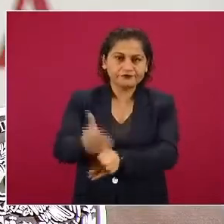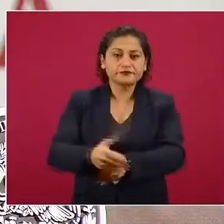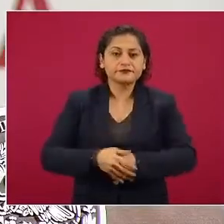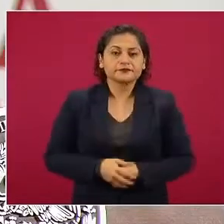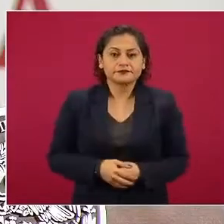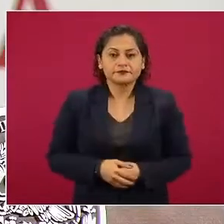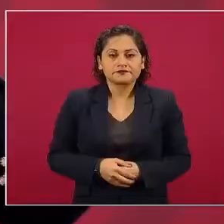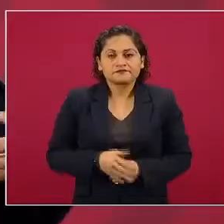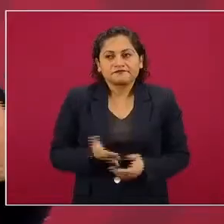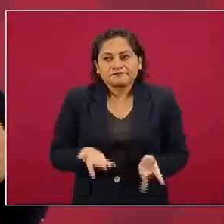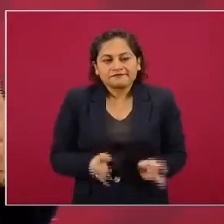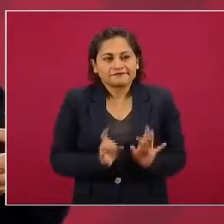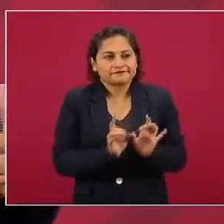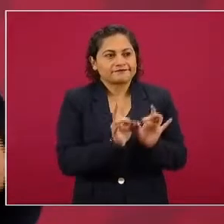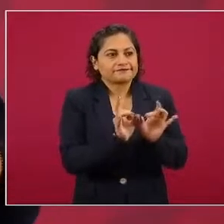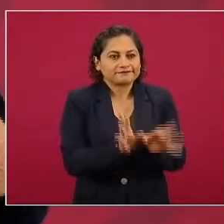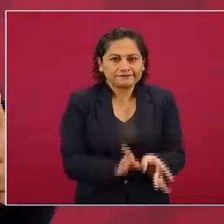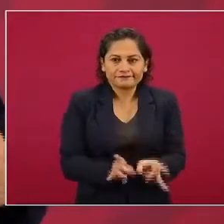con esta adversidad